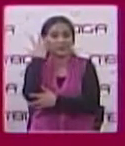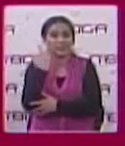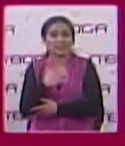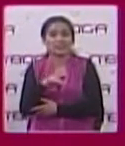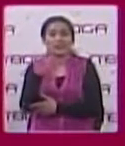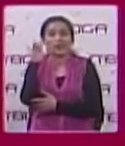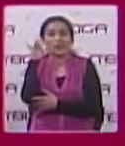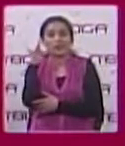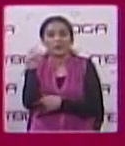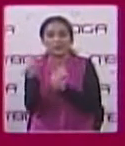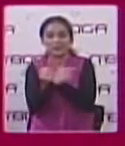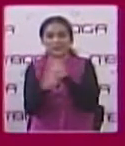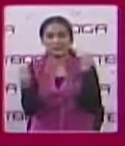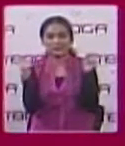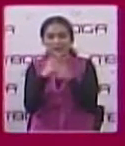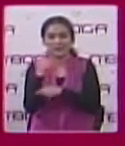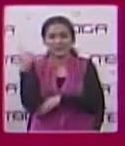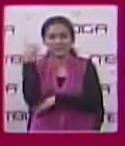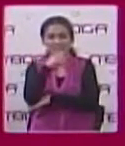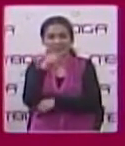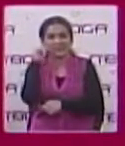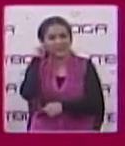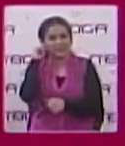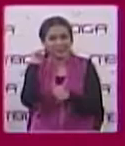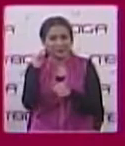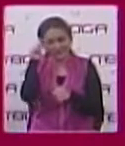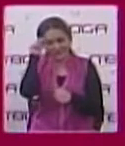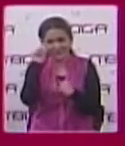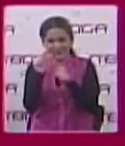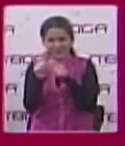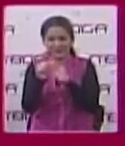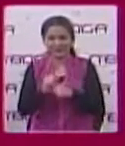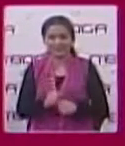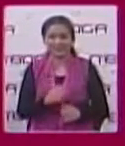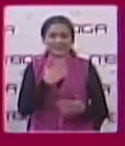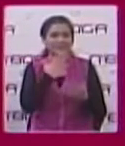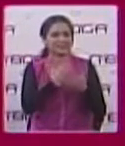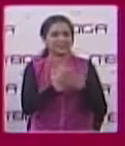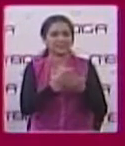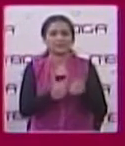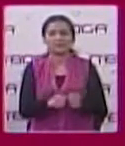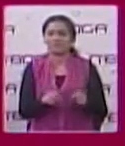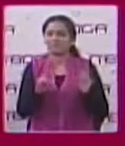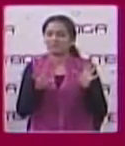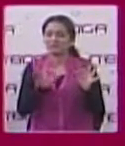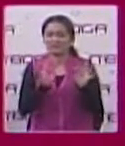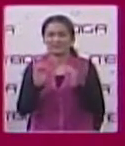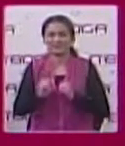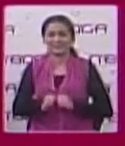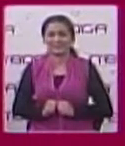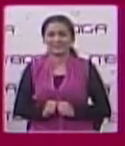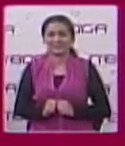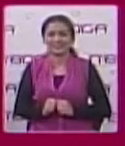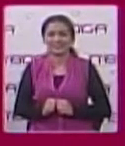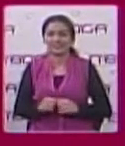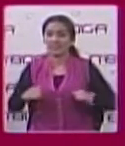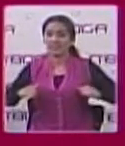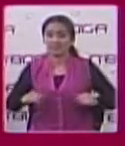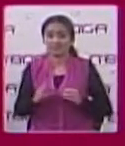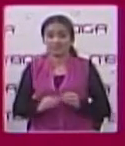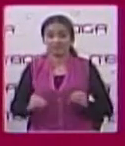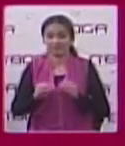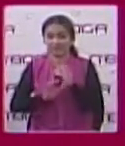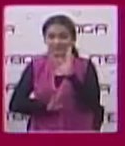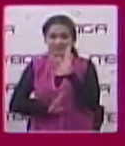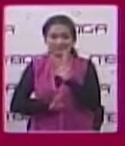de los 360 días del año. Muchísimas gracias por acompañarnos. Gracias a ti. María, éxitos, que sigan cosechando todos